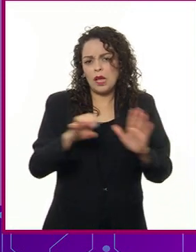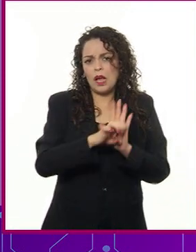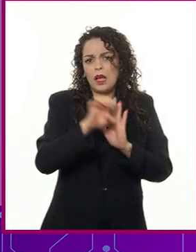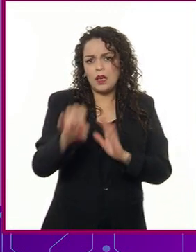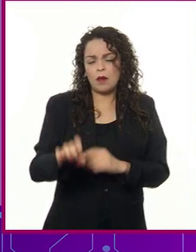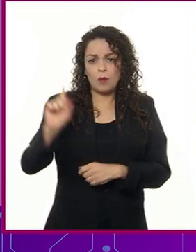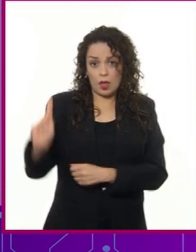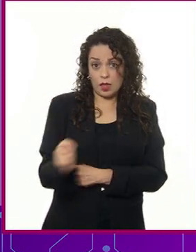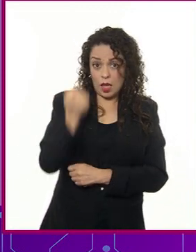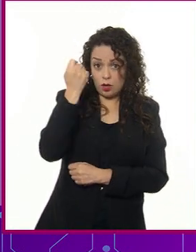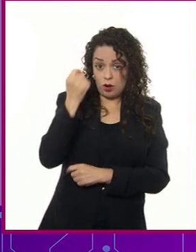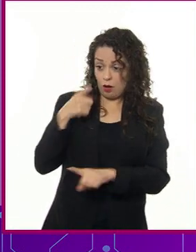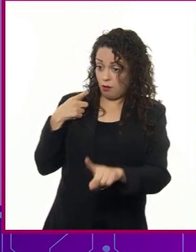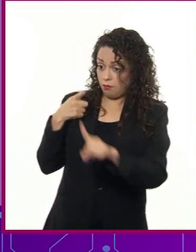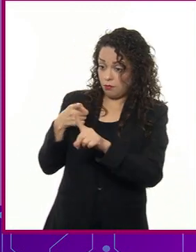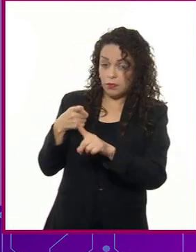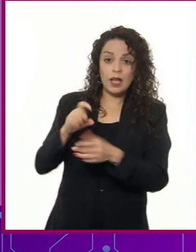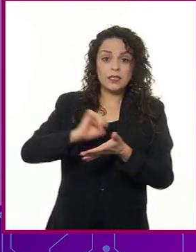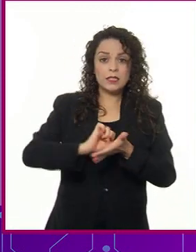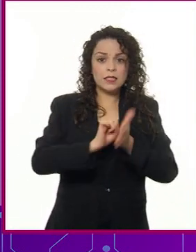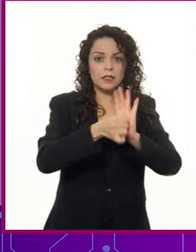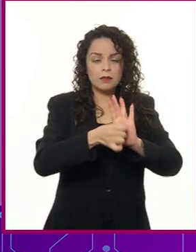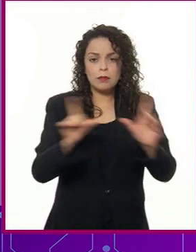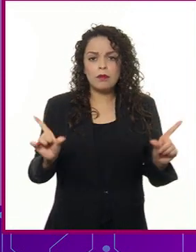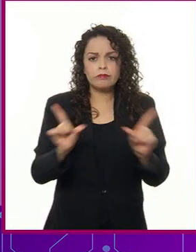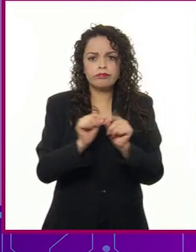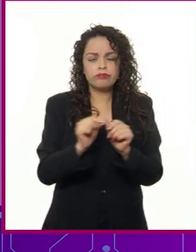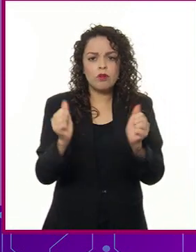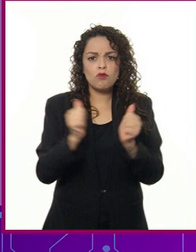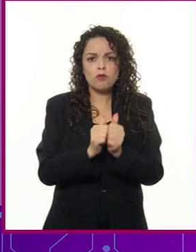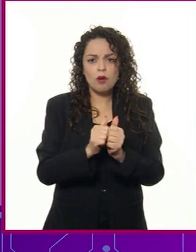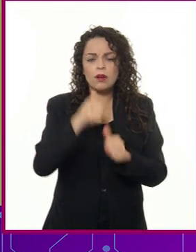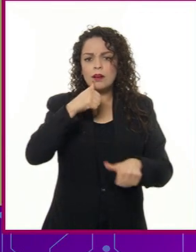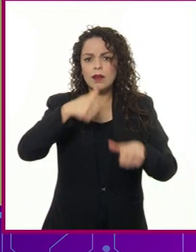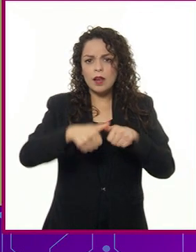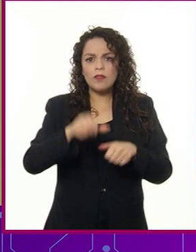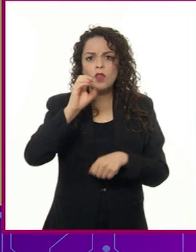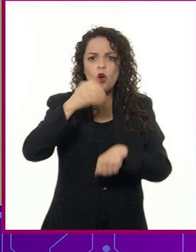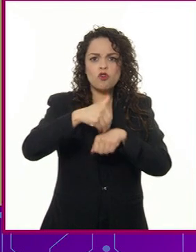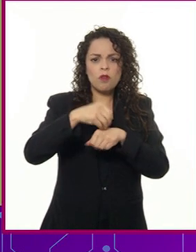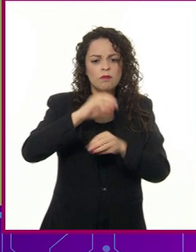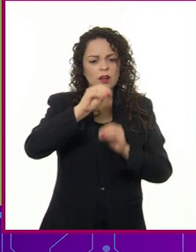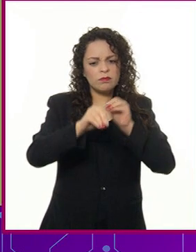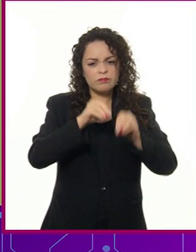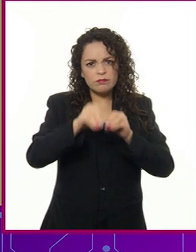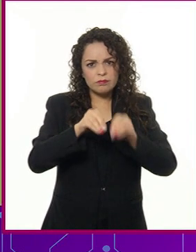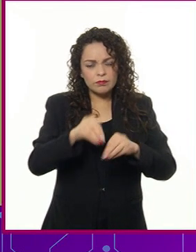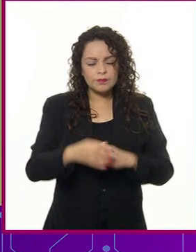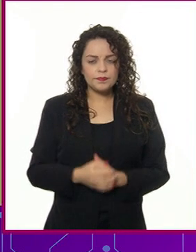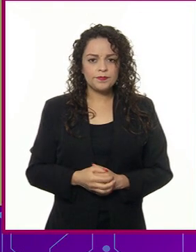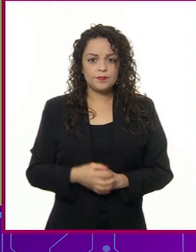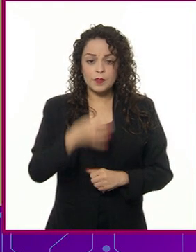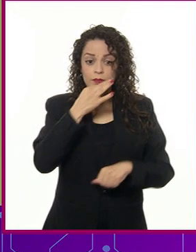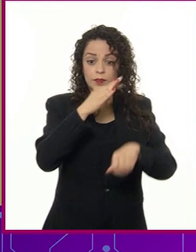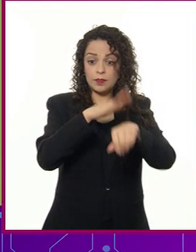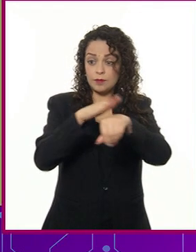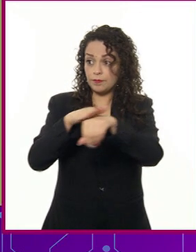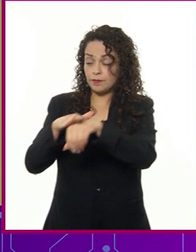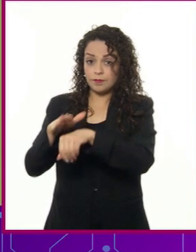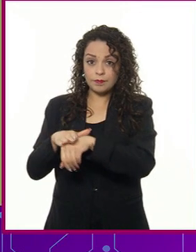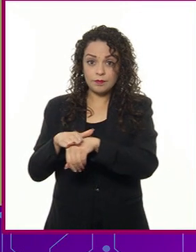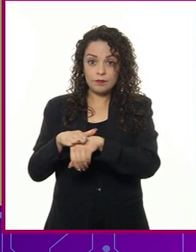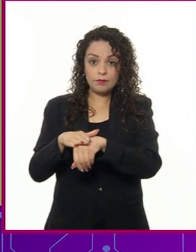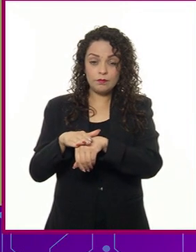el campo de la tecnología, el símbolo es una abreviatura constituida por signos o letras. Las señales son signos, objetos,